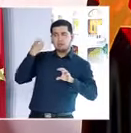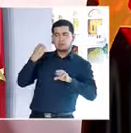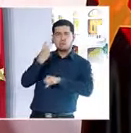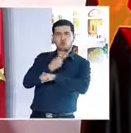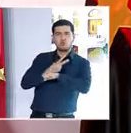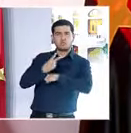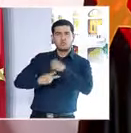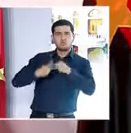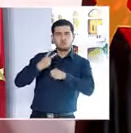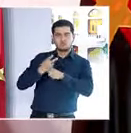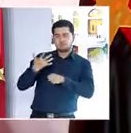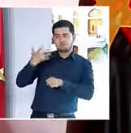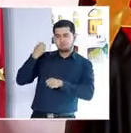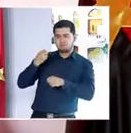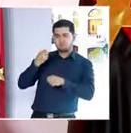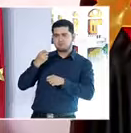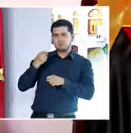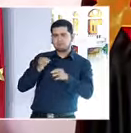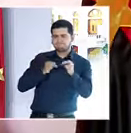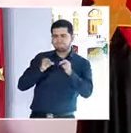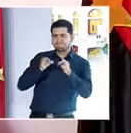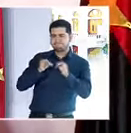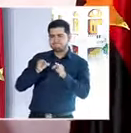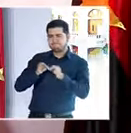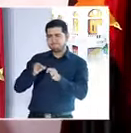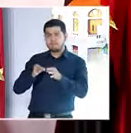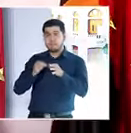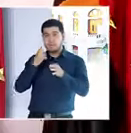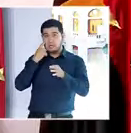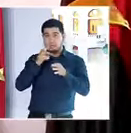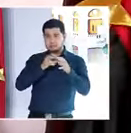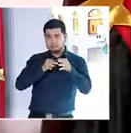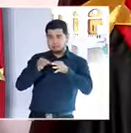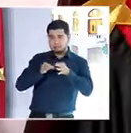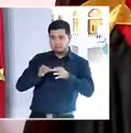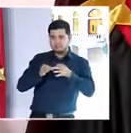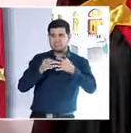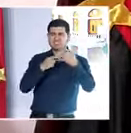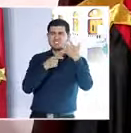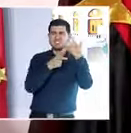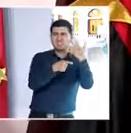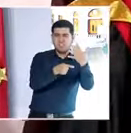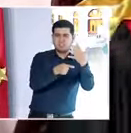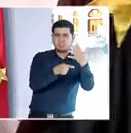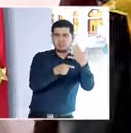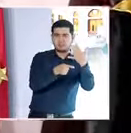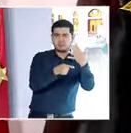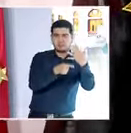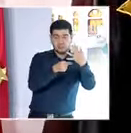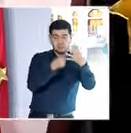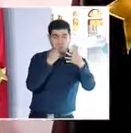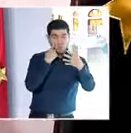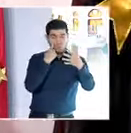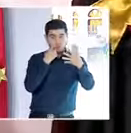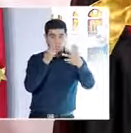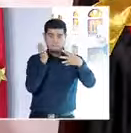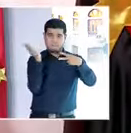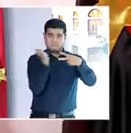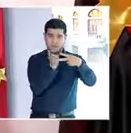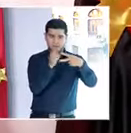de gobierno, contenidas en seis ejes estratégicos que componen nuestro plan de desarrollo. Y el segundo momento